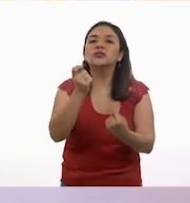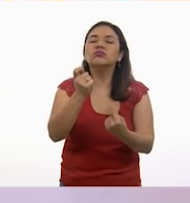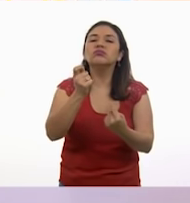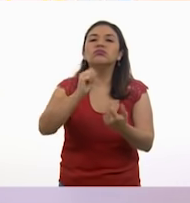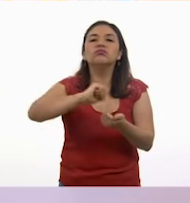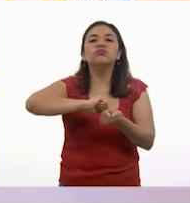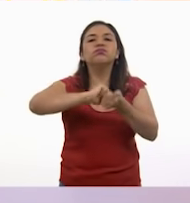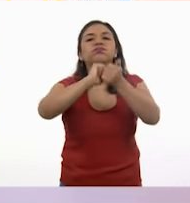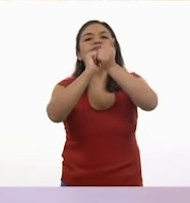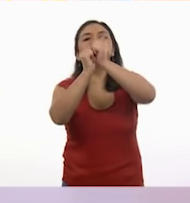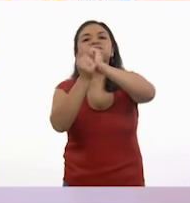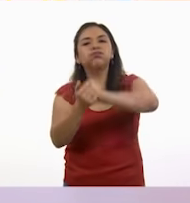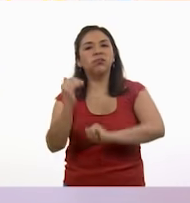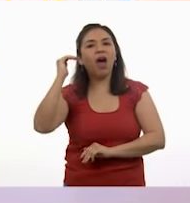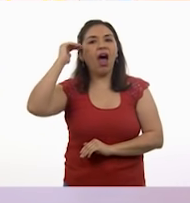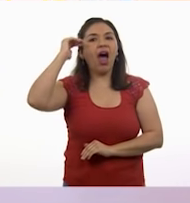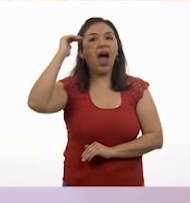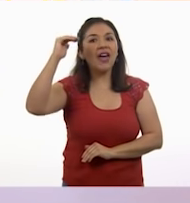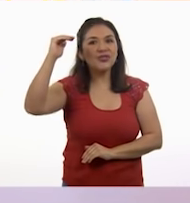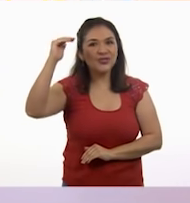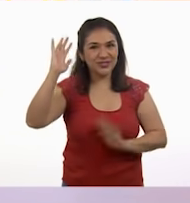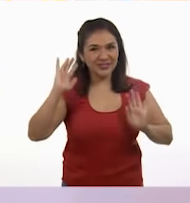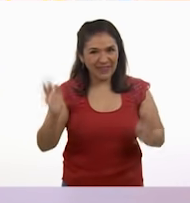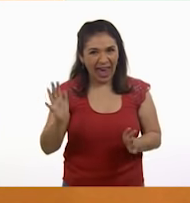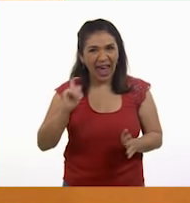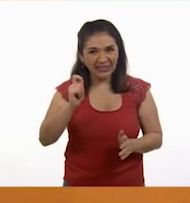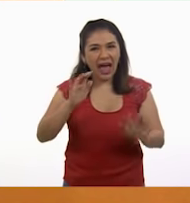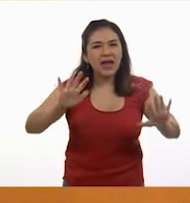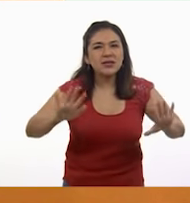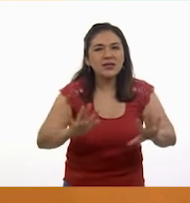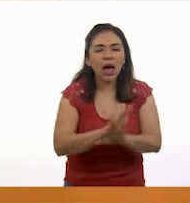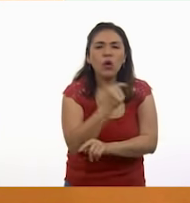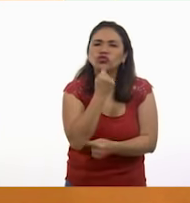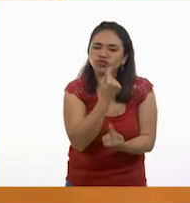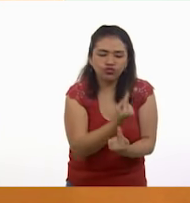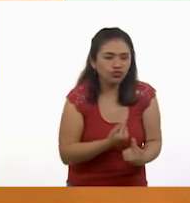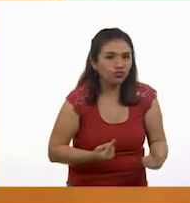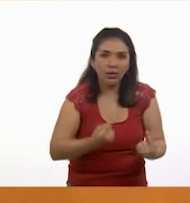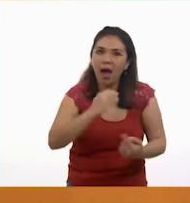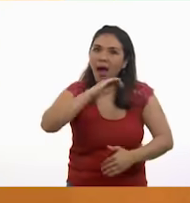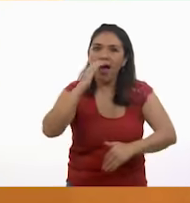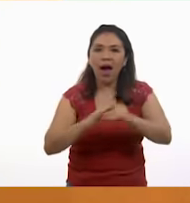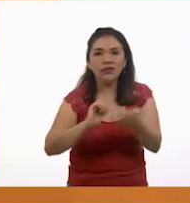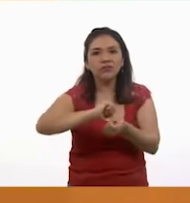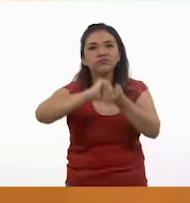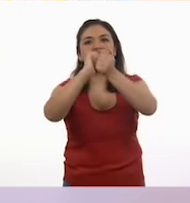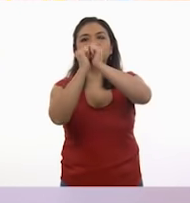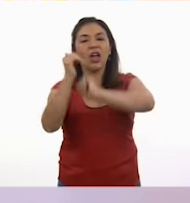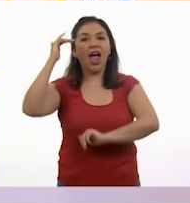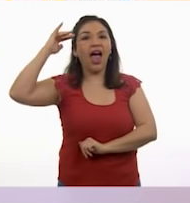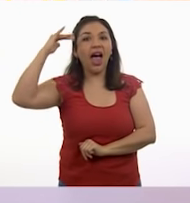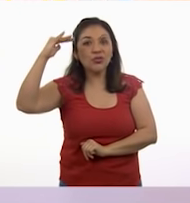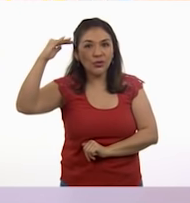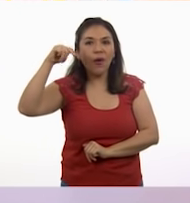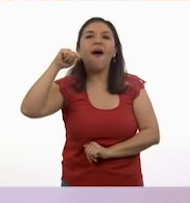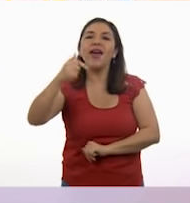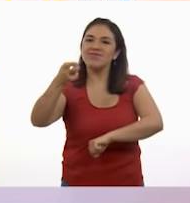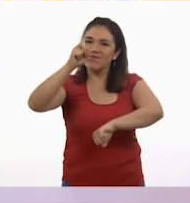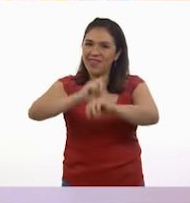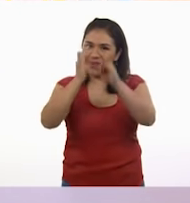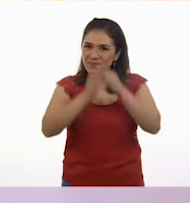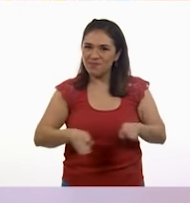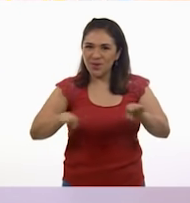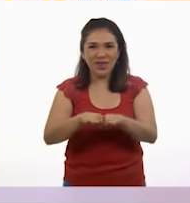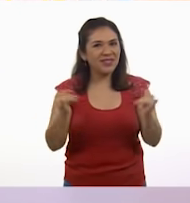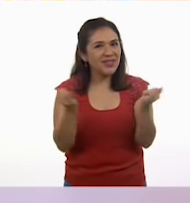a ser adultos más bien hay una transición de la niñez a la vida adulta a la vida adulta para entonces también son